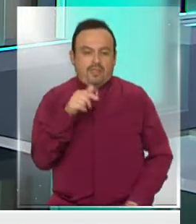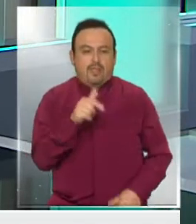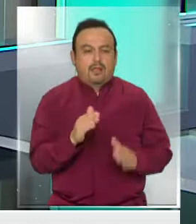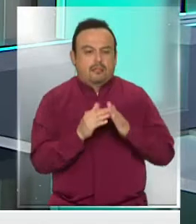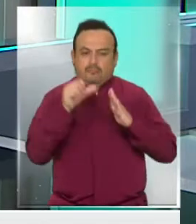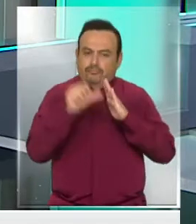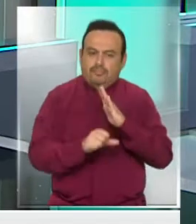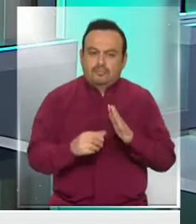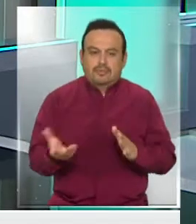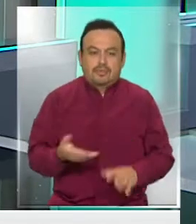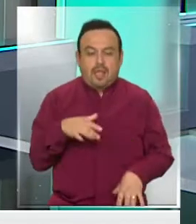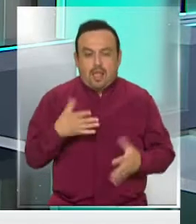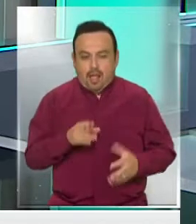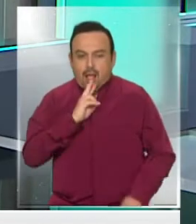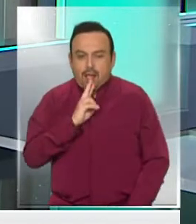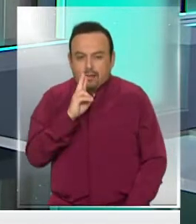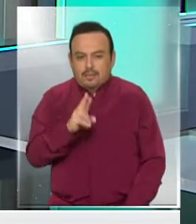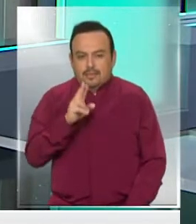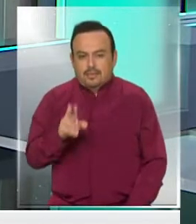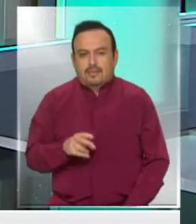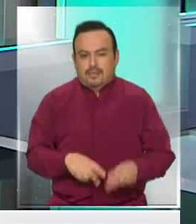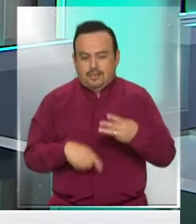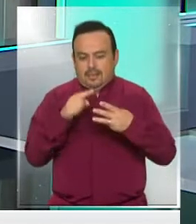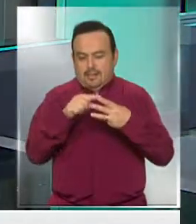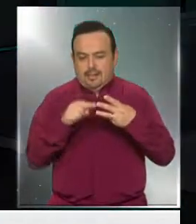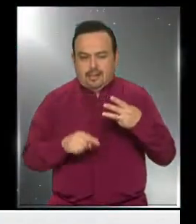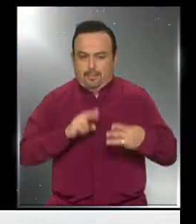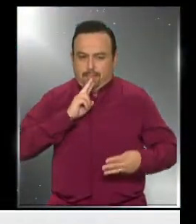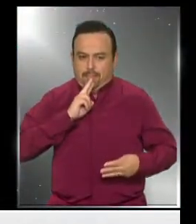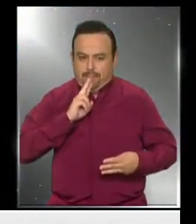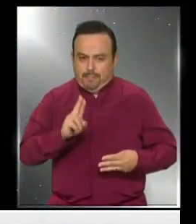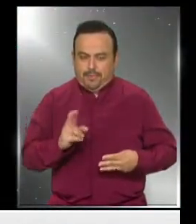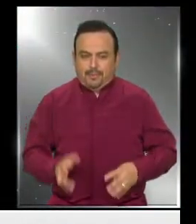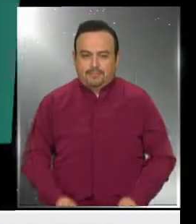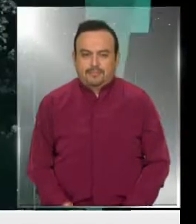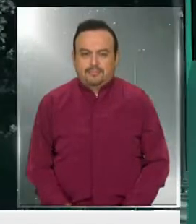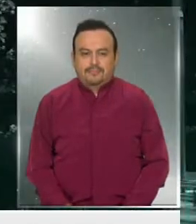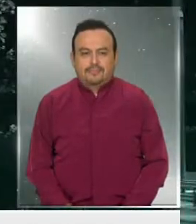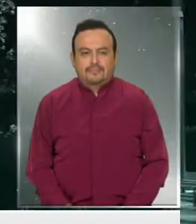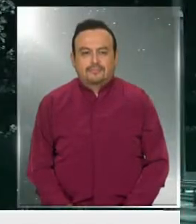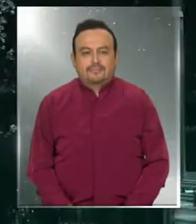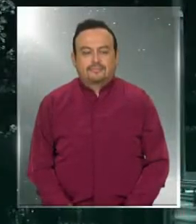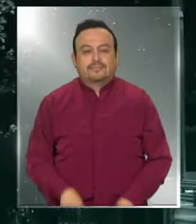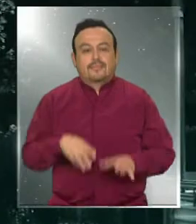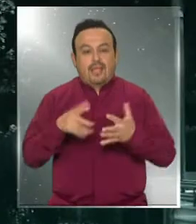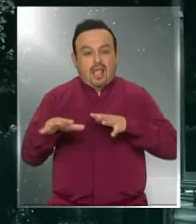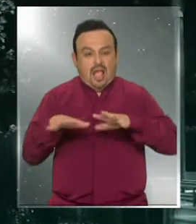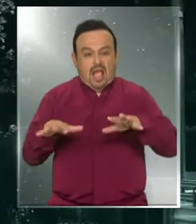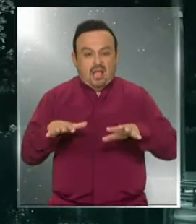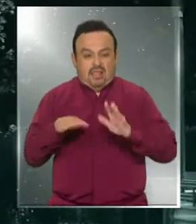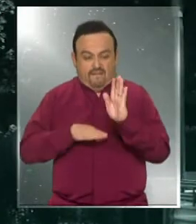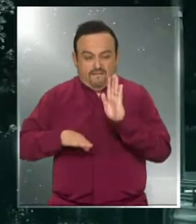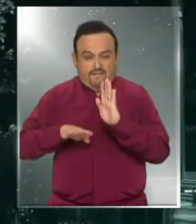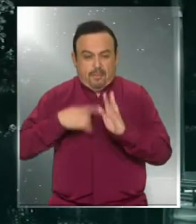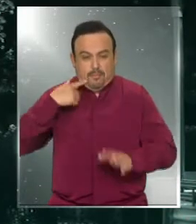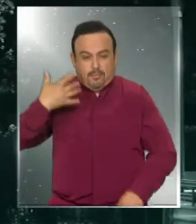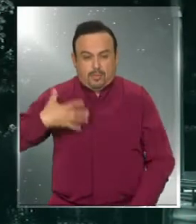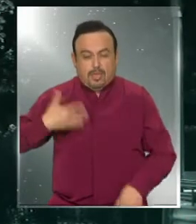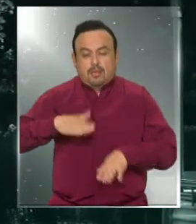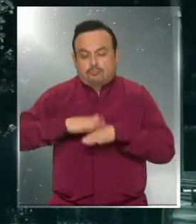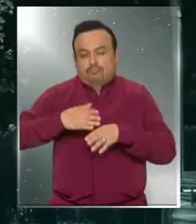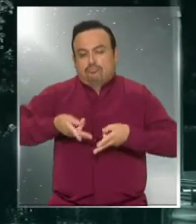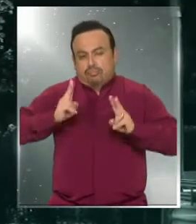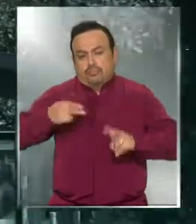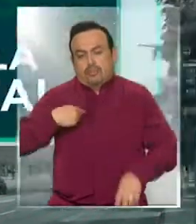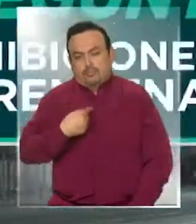cuarentena total? Lo seguimos respondiendo en tres preguntas. Si bien la mayoría de las actividades básicas pueden contar con un permiso